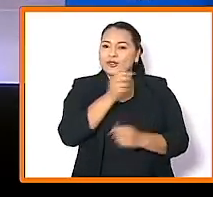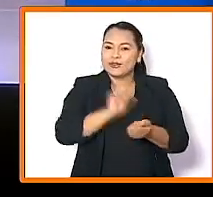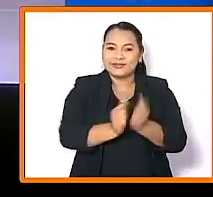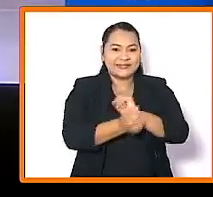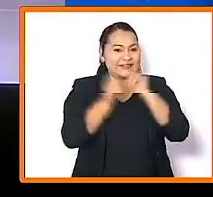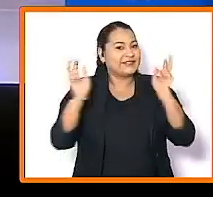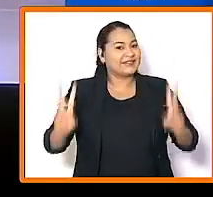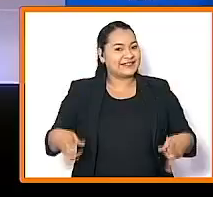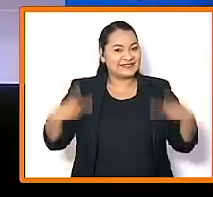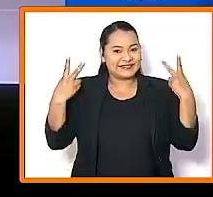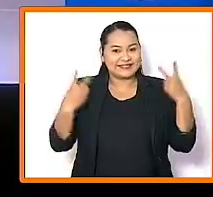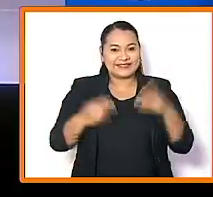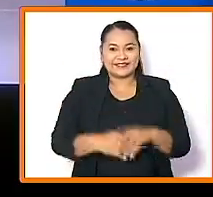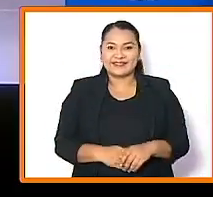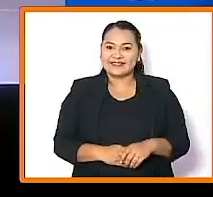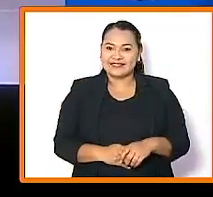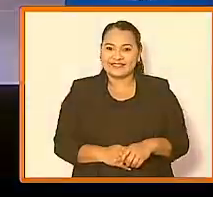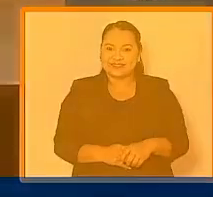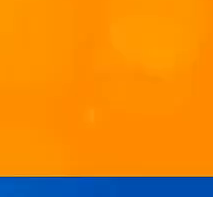cambia la vida.